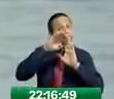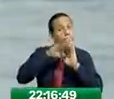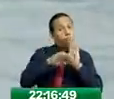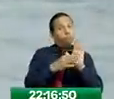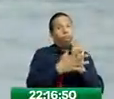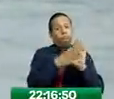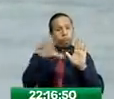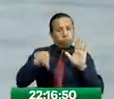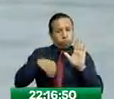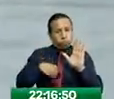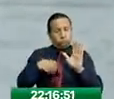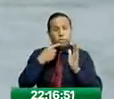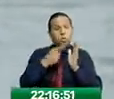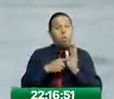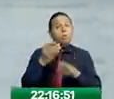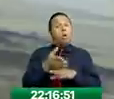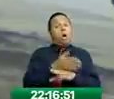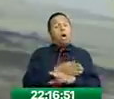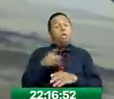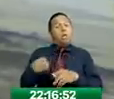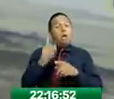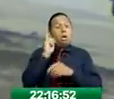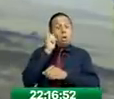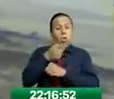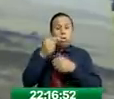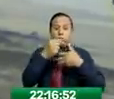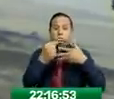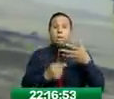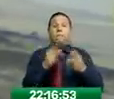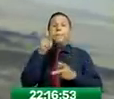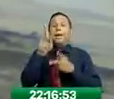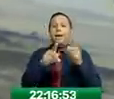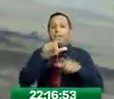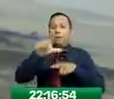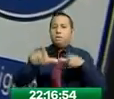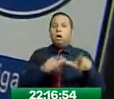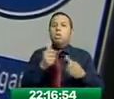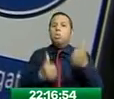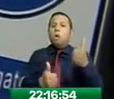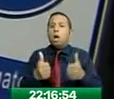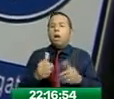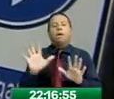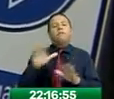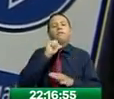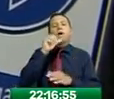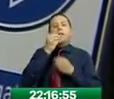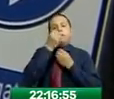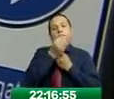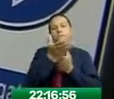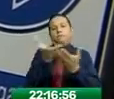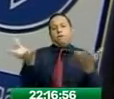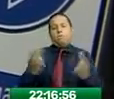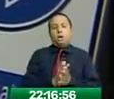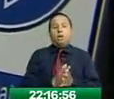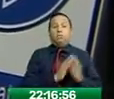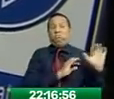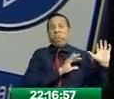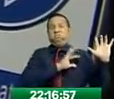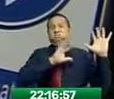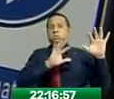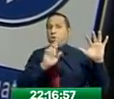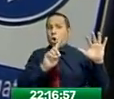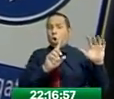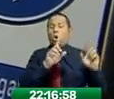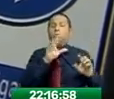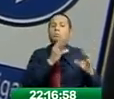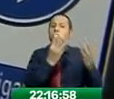que solo las playas que cumplan con ciertas especificaciones podrán recibir a una cantidad determinada de turistas. Vamos